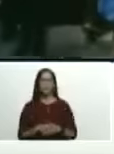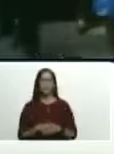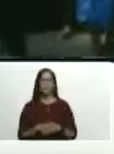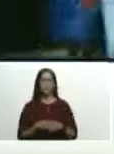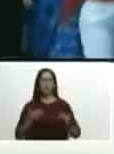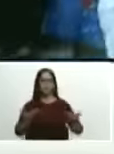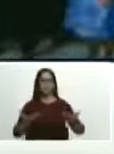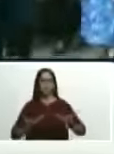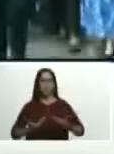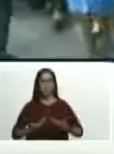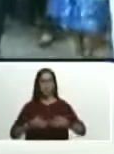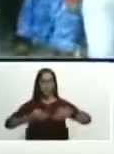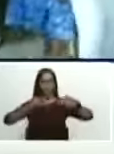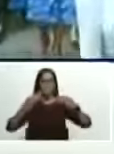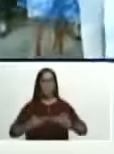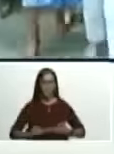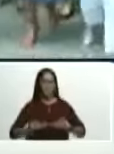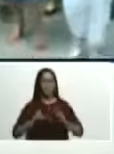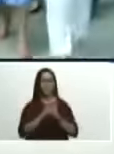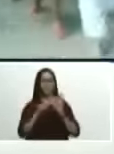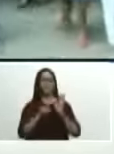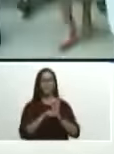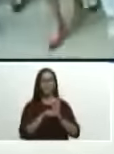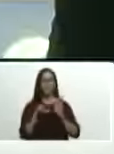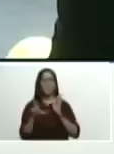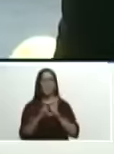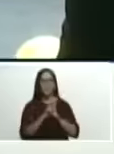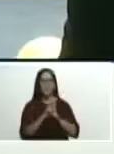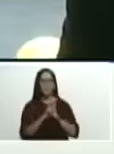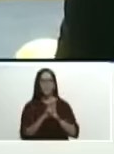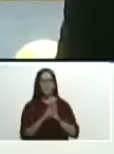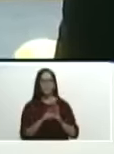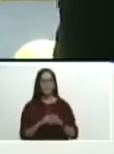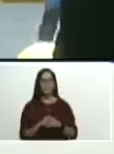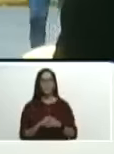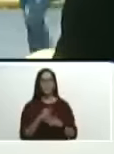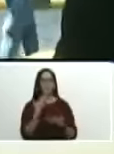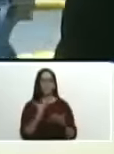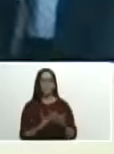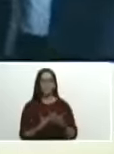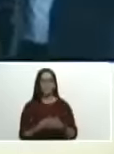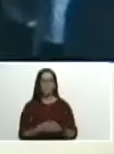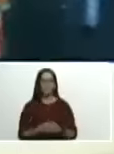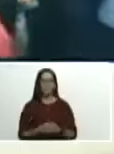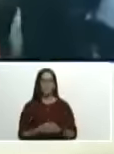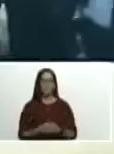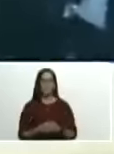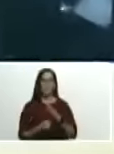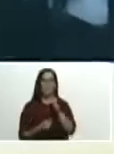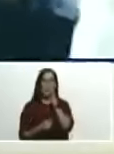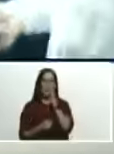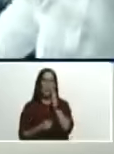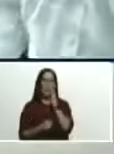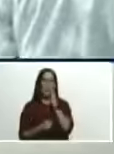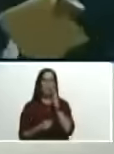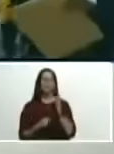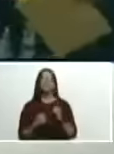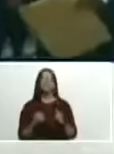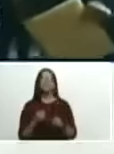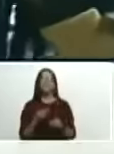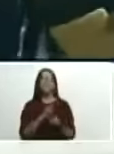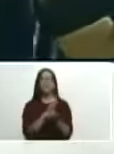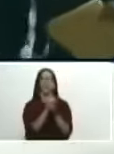consignó oficialmente, como manda la Constitución y la ley, la solicitud para un referéndum